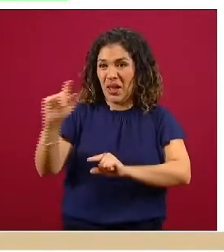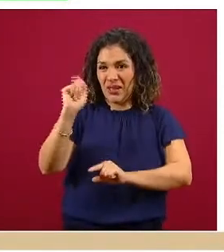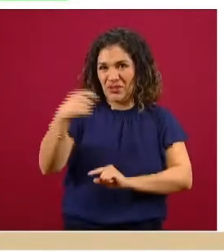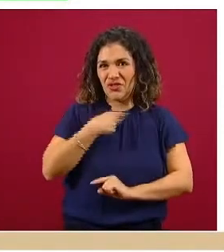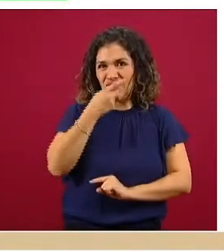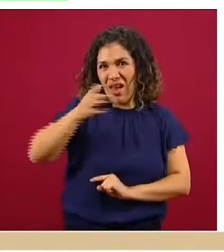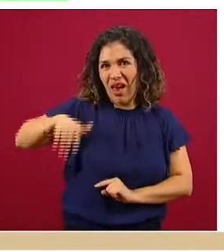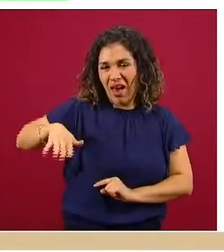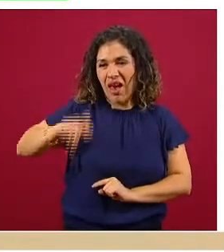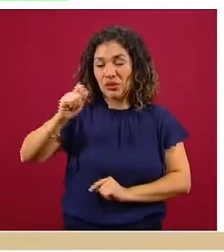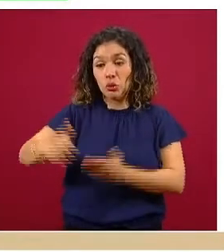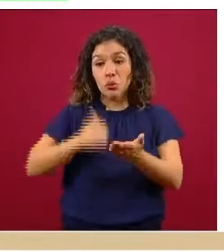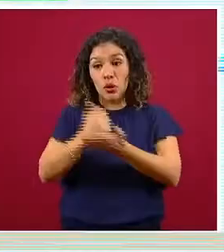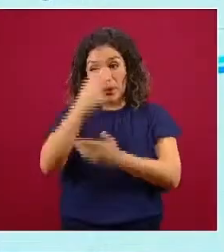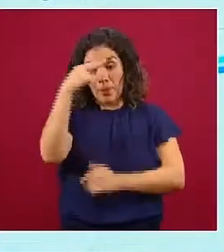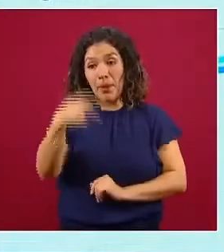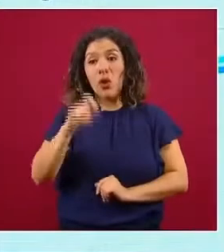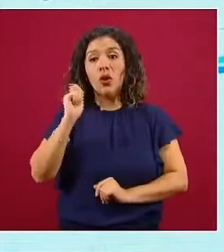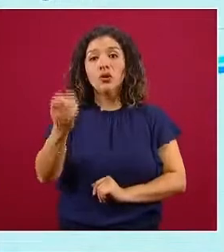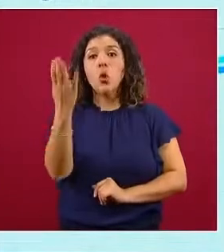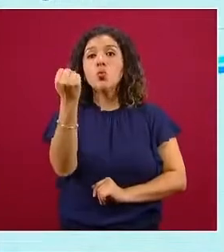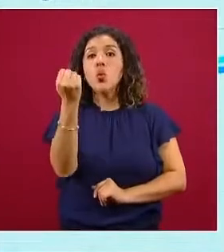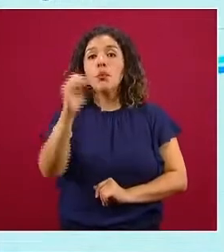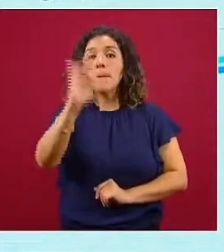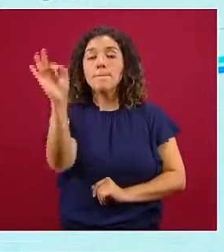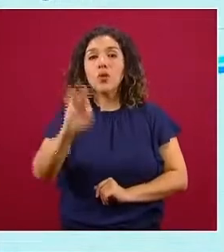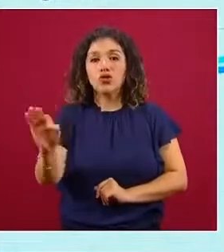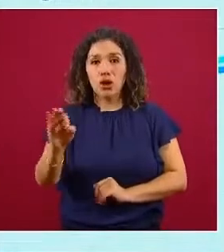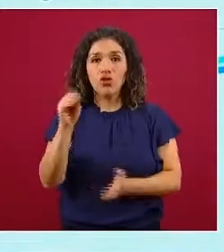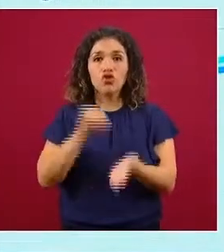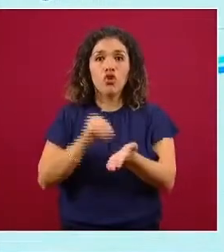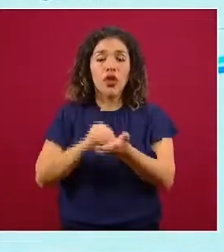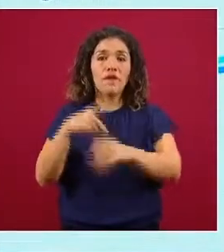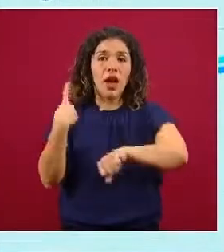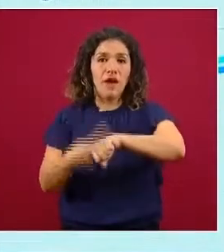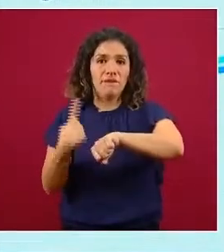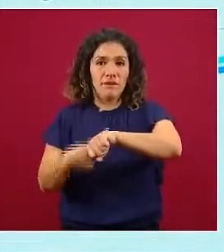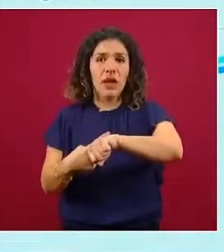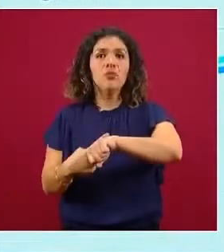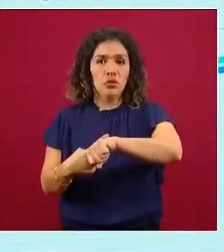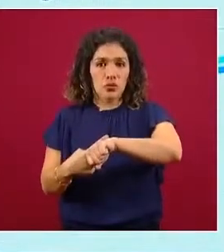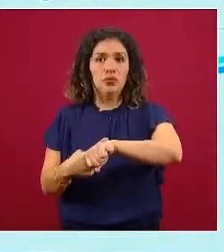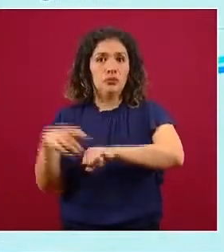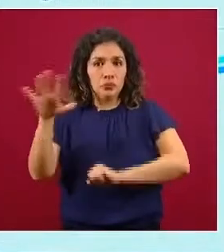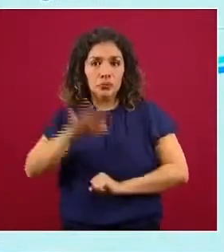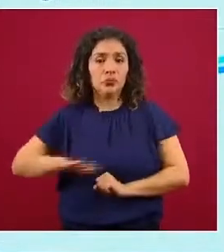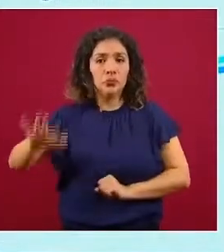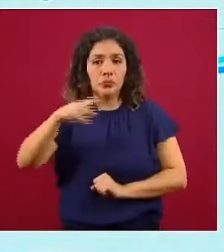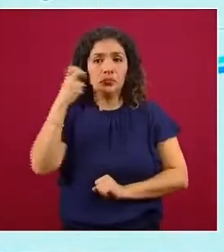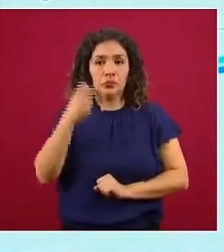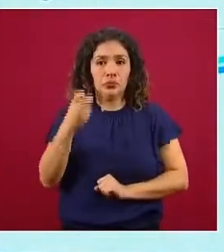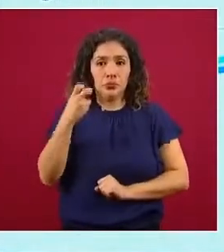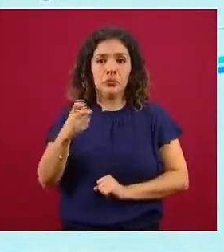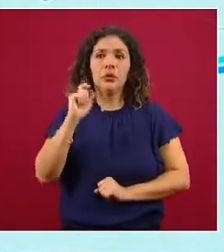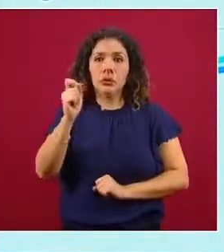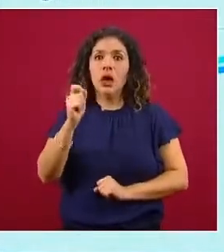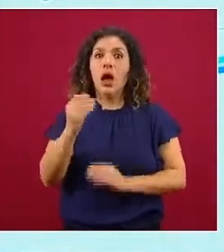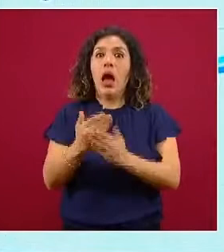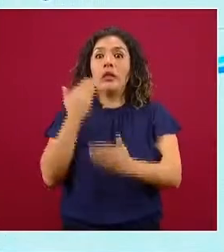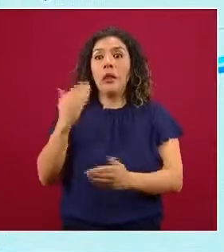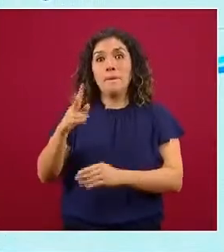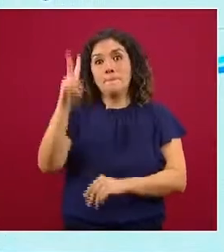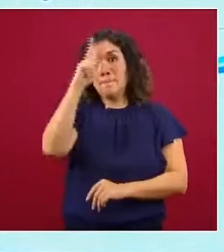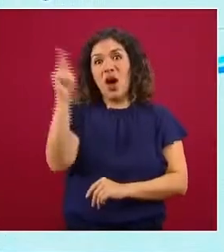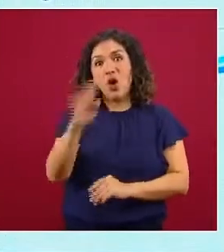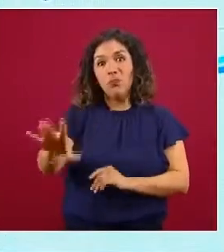estábamos hablando, en el caso de la Ciudad de México es del 9%, o sea, la epidemia activa en la Ciudad de México ha desacelerado.